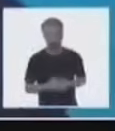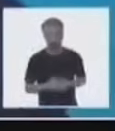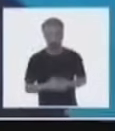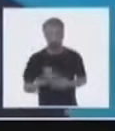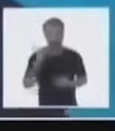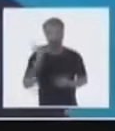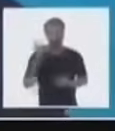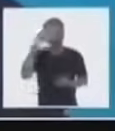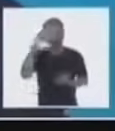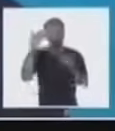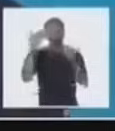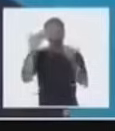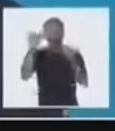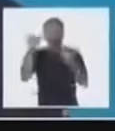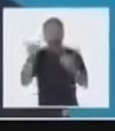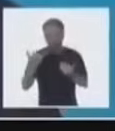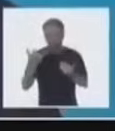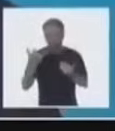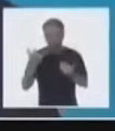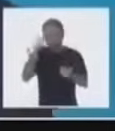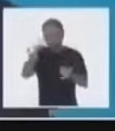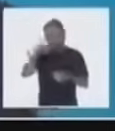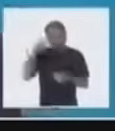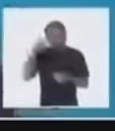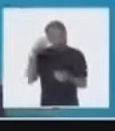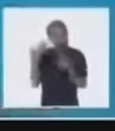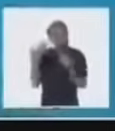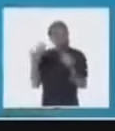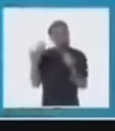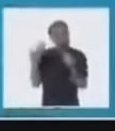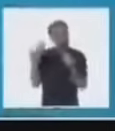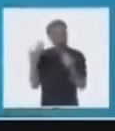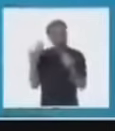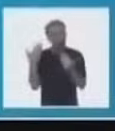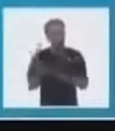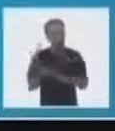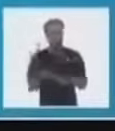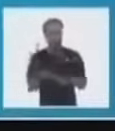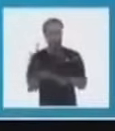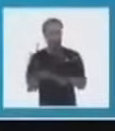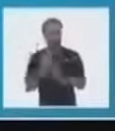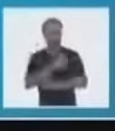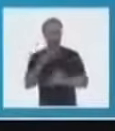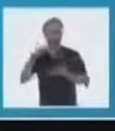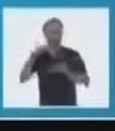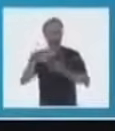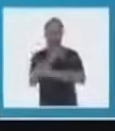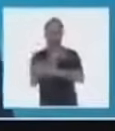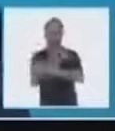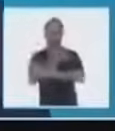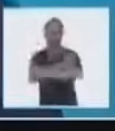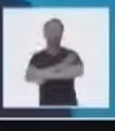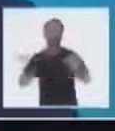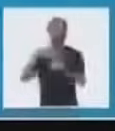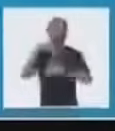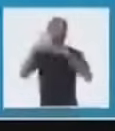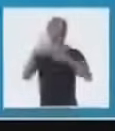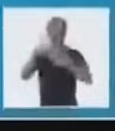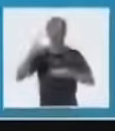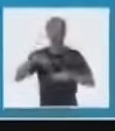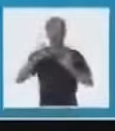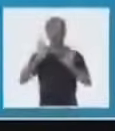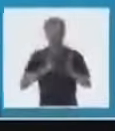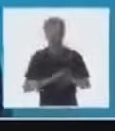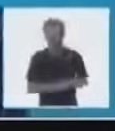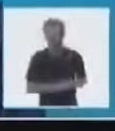país, van a ser muy importantes esos votos el 19 de noviembre. Entiendo que ustedes van a hacer una especie